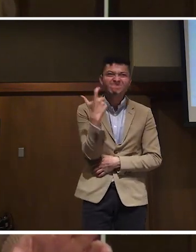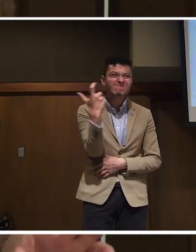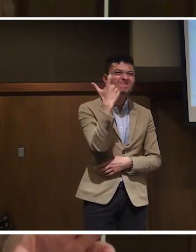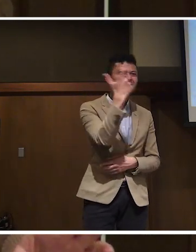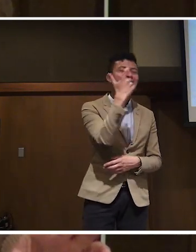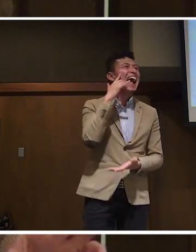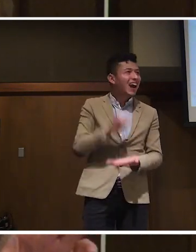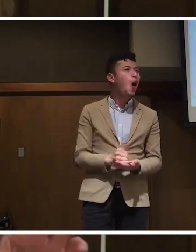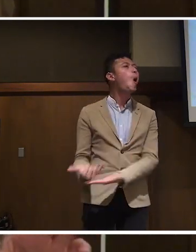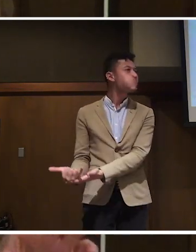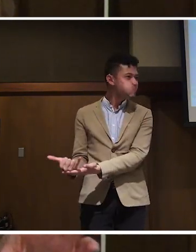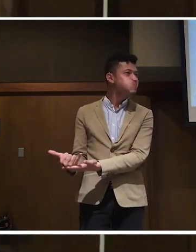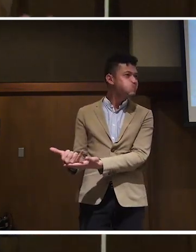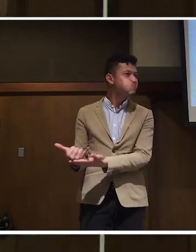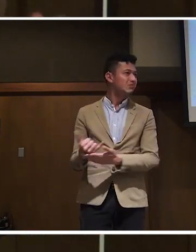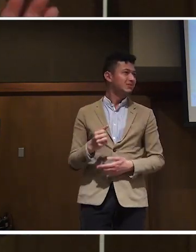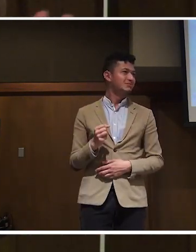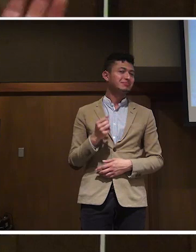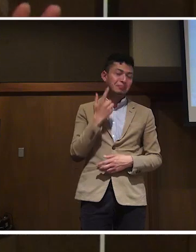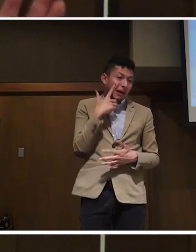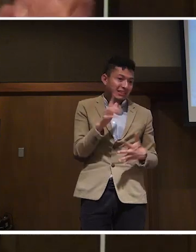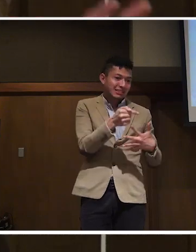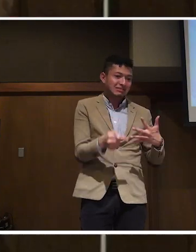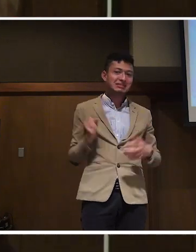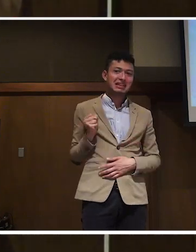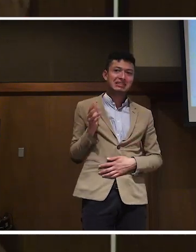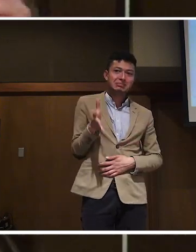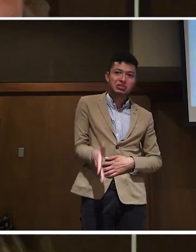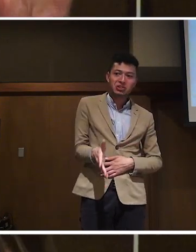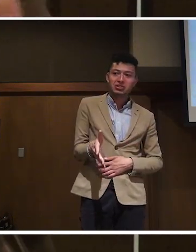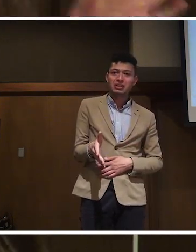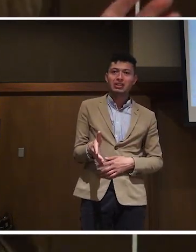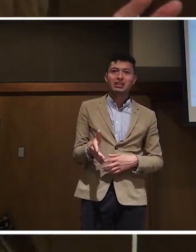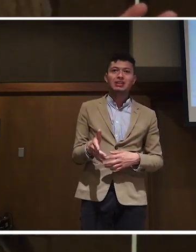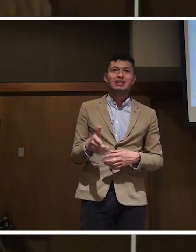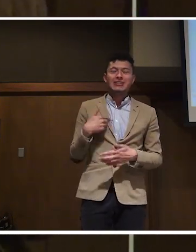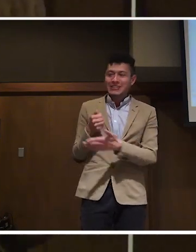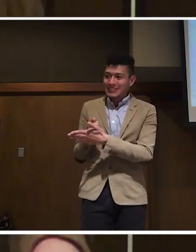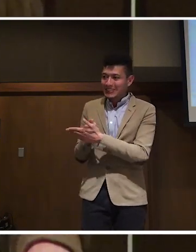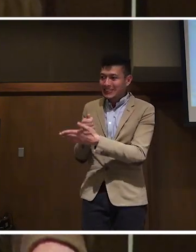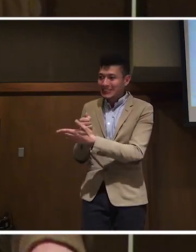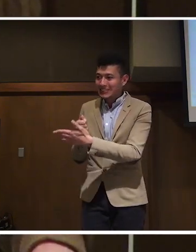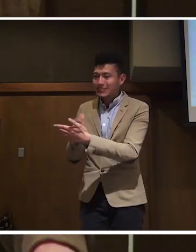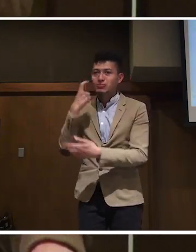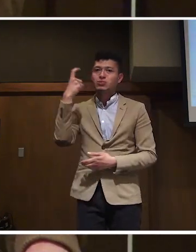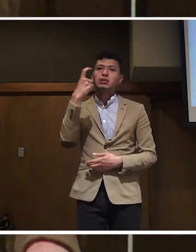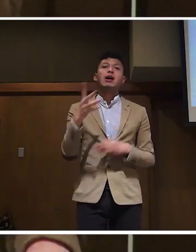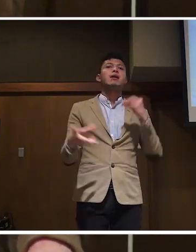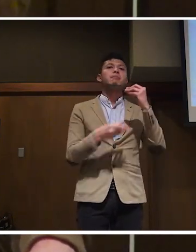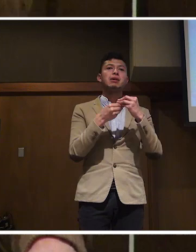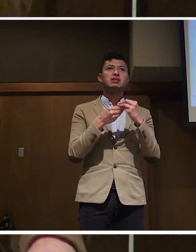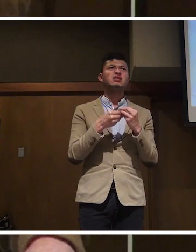y corresponde la descripción a ese mapa. Yo espero que algún día lo vuelva a encontrar, porque aquí no, otra cosa que llegué yo a mi convencimiento en